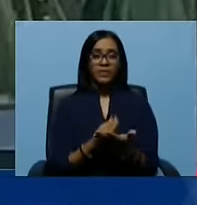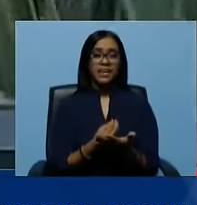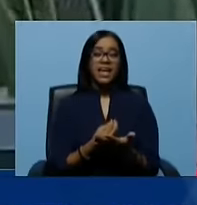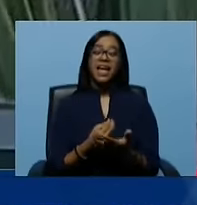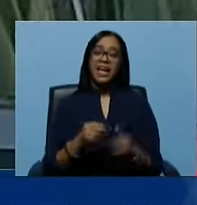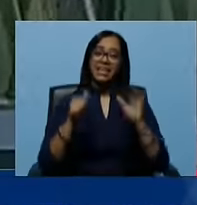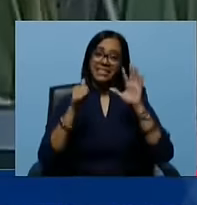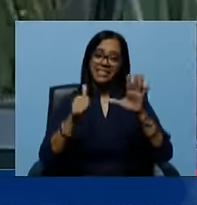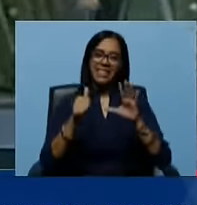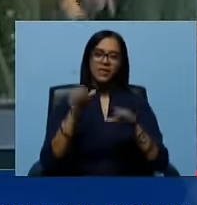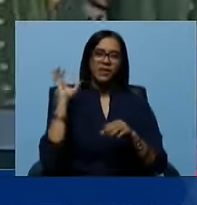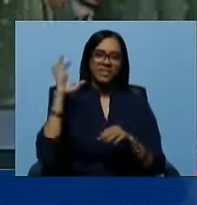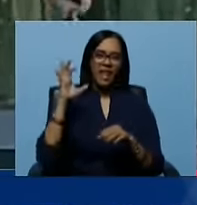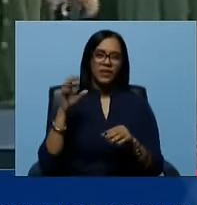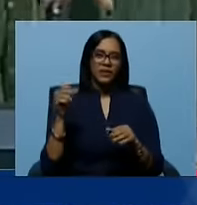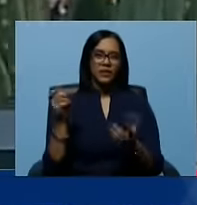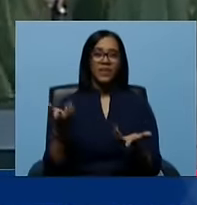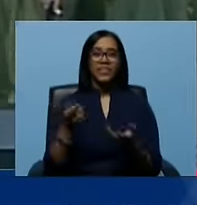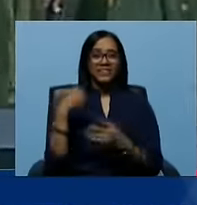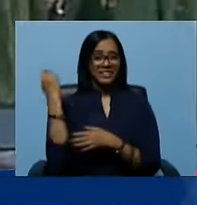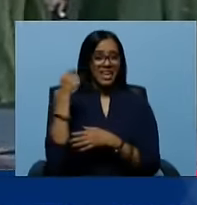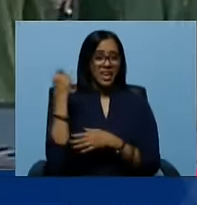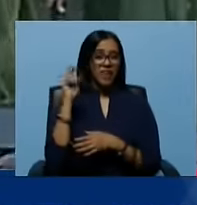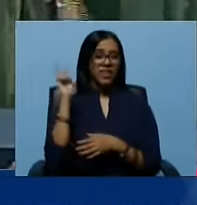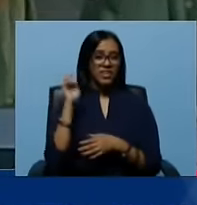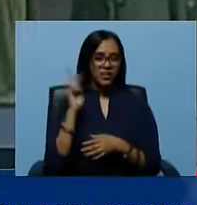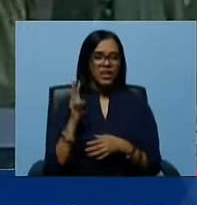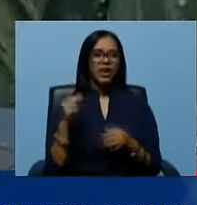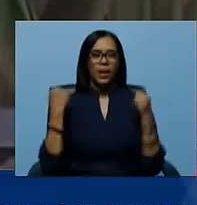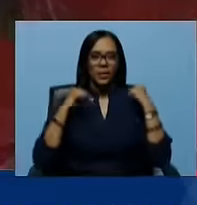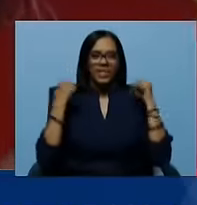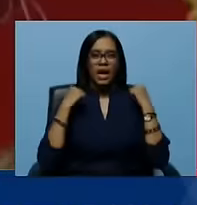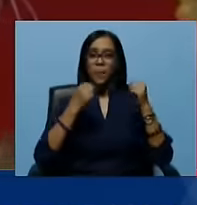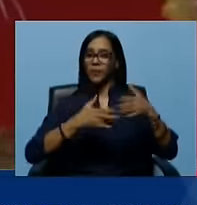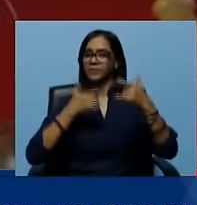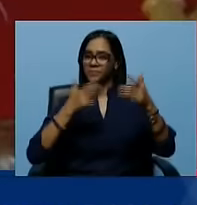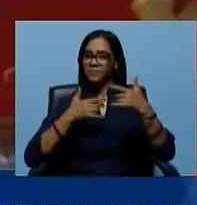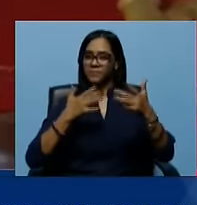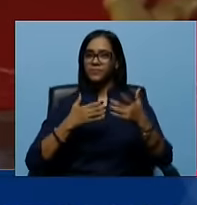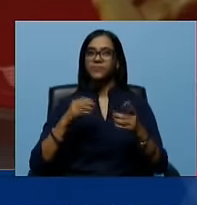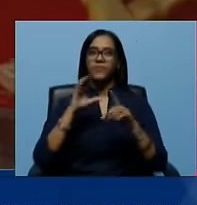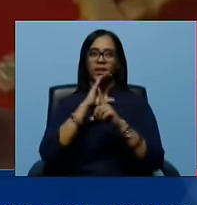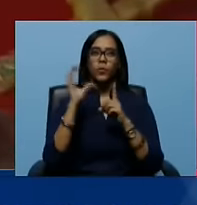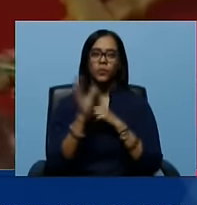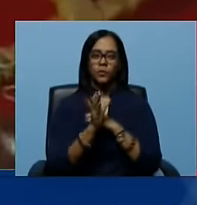sexto estado llanero de Venezuela, como le decimos los que practicamos la cultura llanera, y